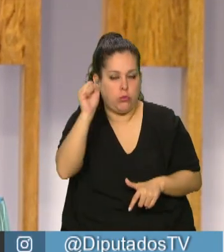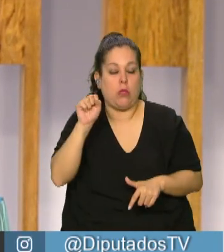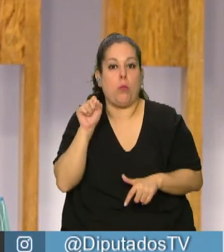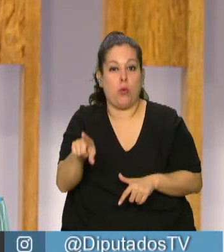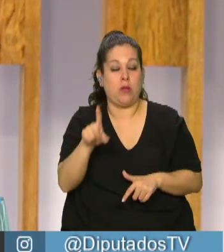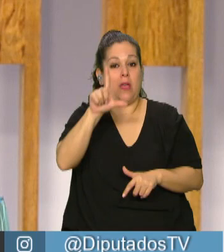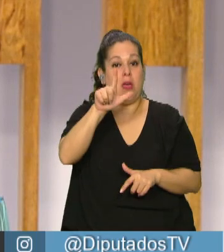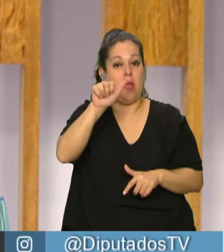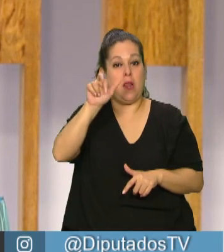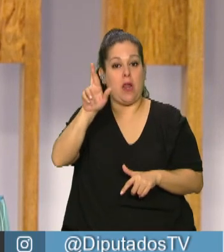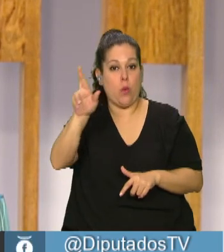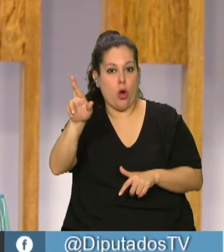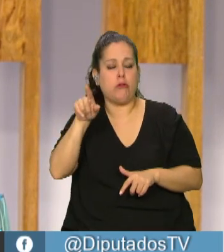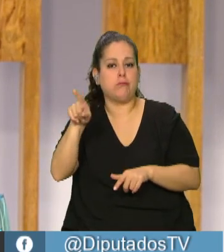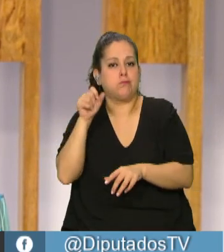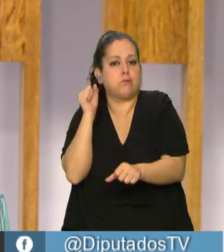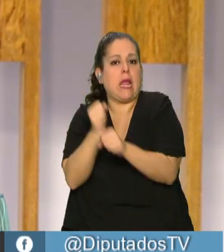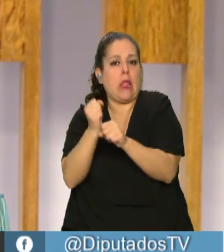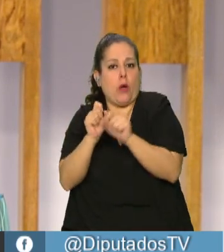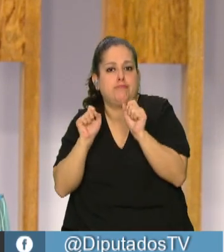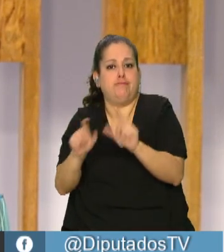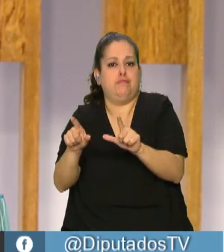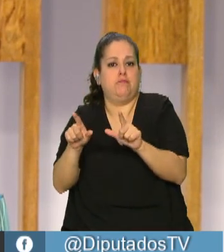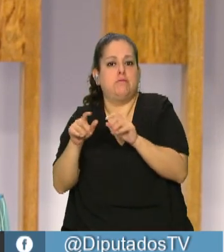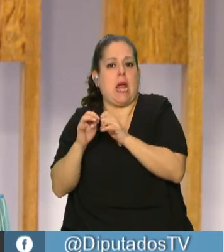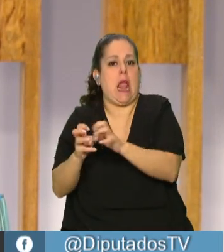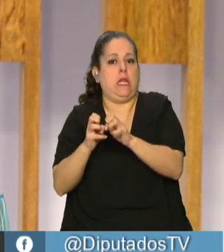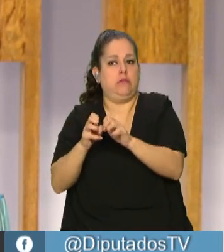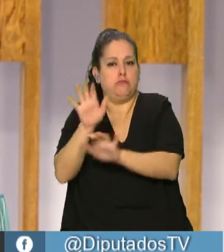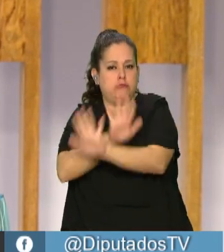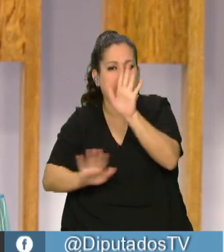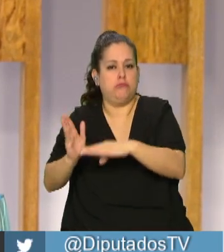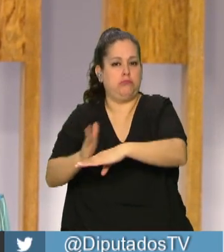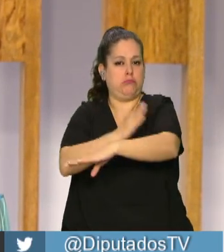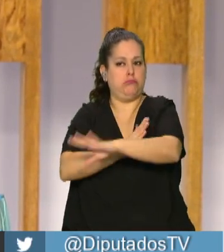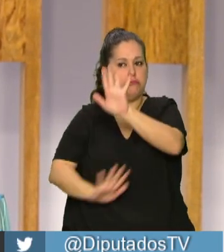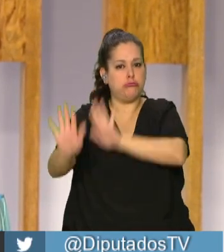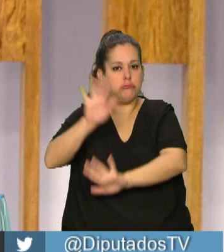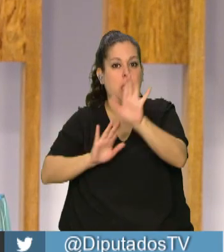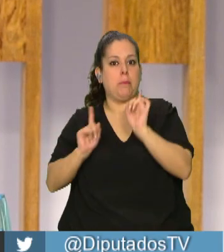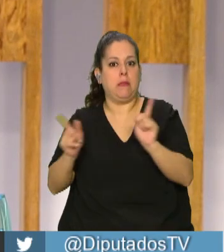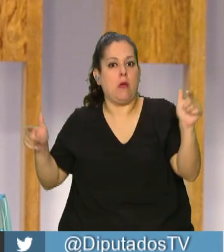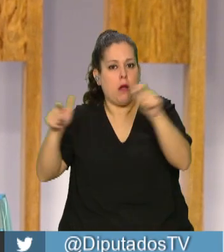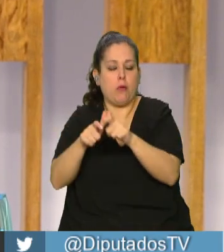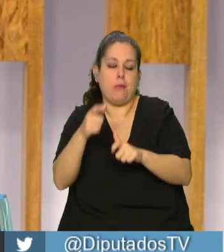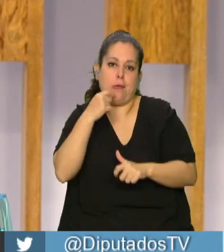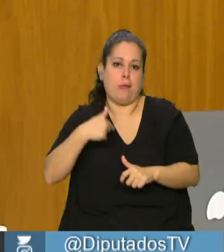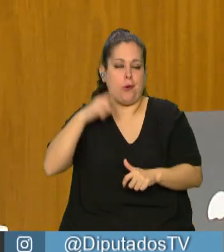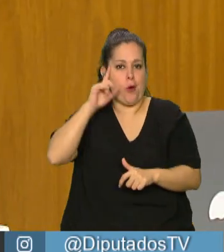vos decís, todo lo que se va a tratar en la sesión, y además ahí cada uno plantea sus diferencias